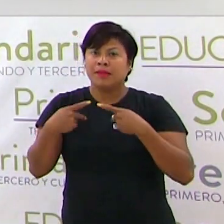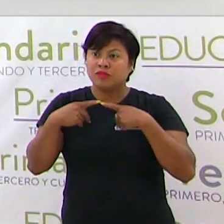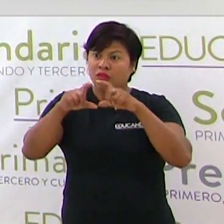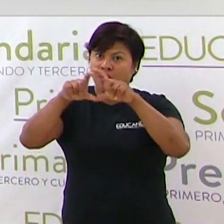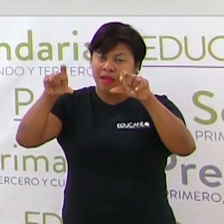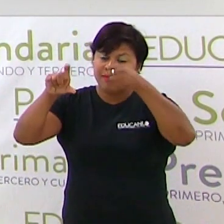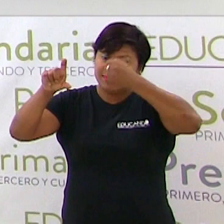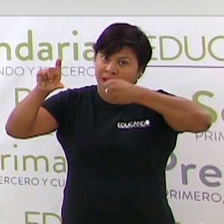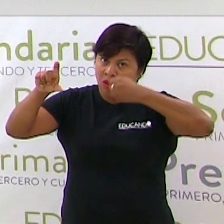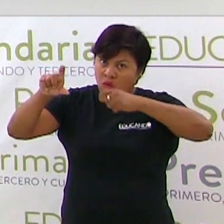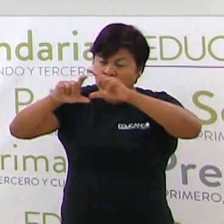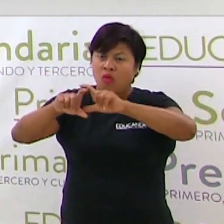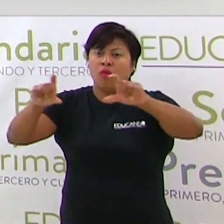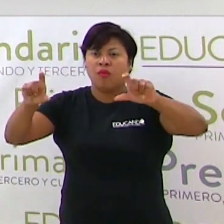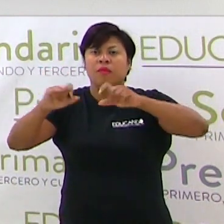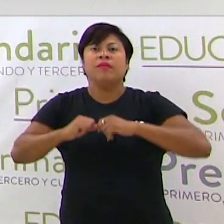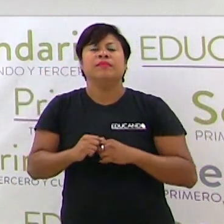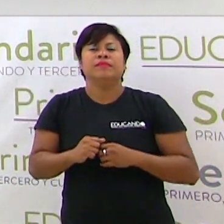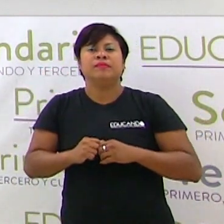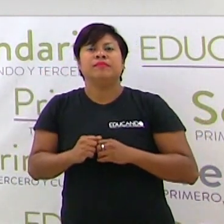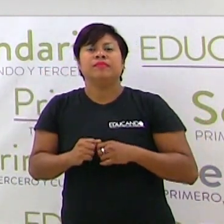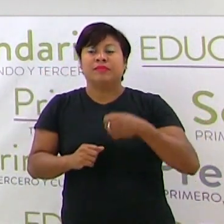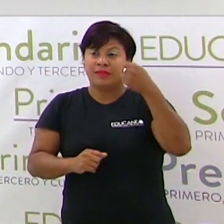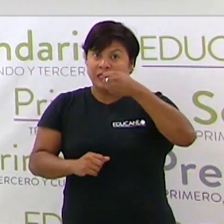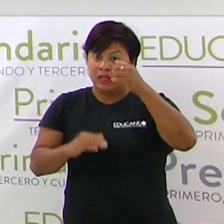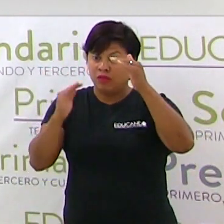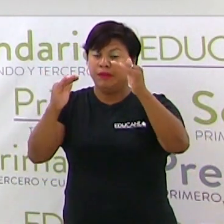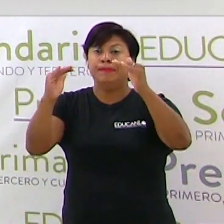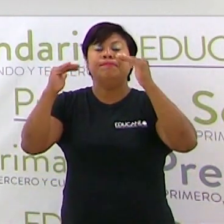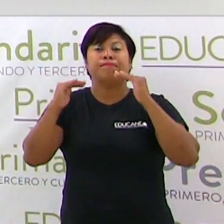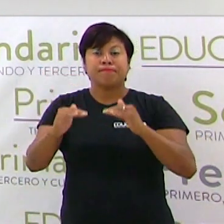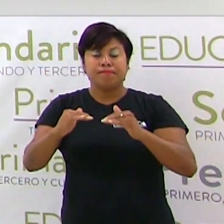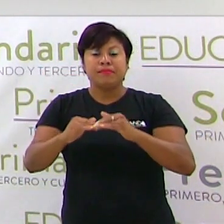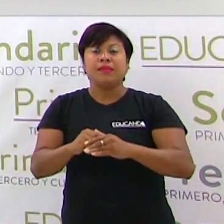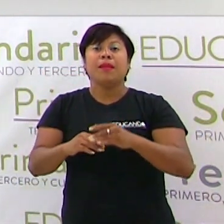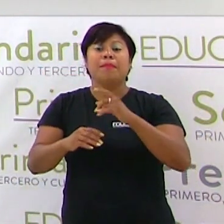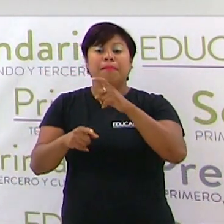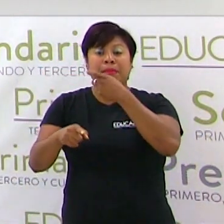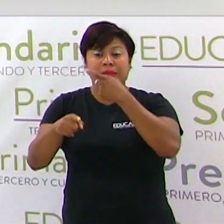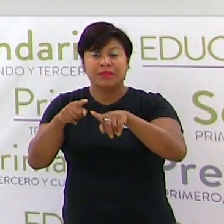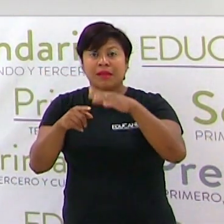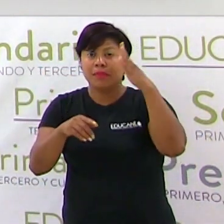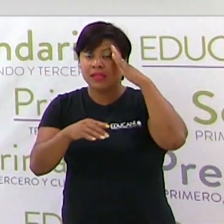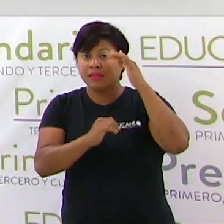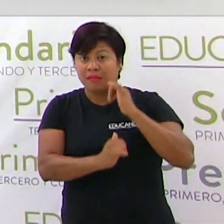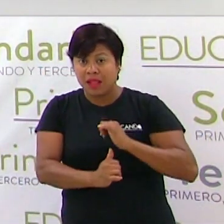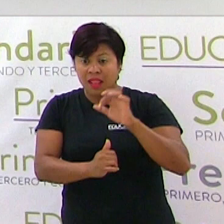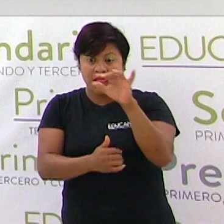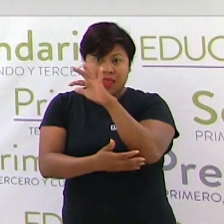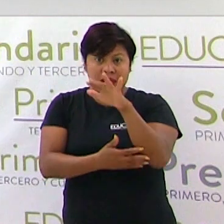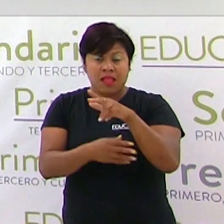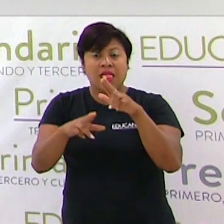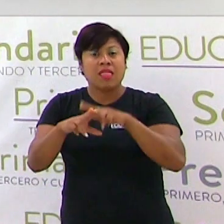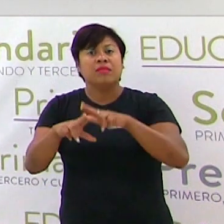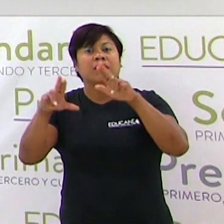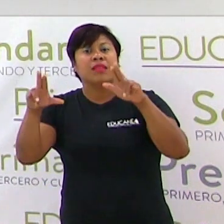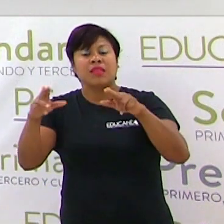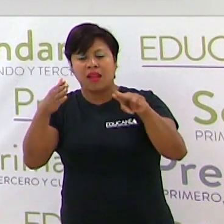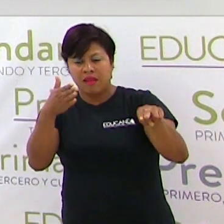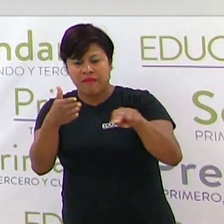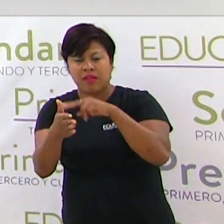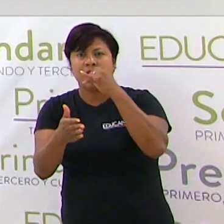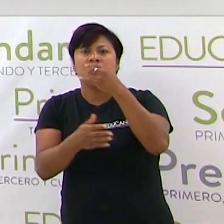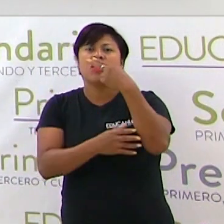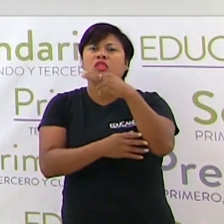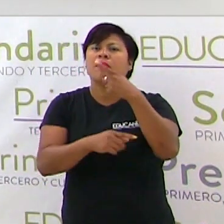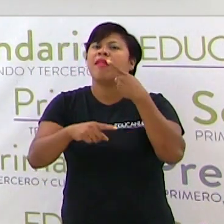también vemos saludo y aquí también se reafirma el saludo, el mensaje principal, la despedida, la firma y el nombre